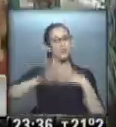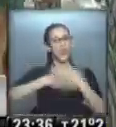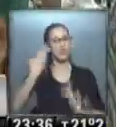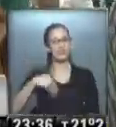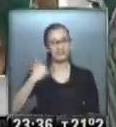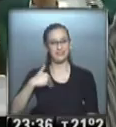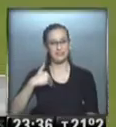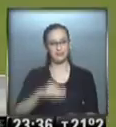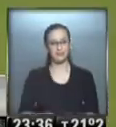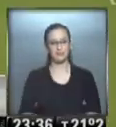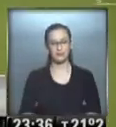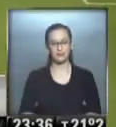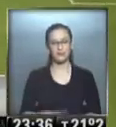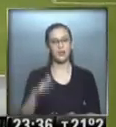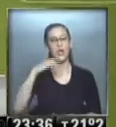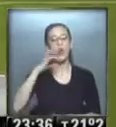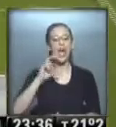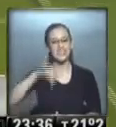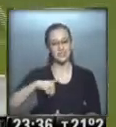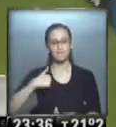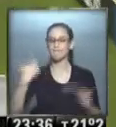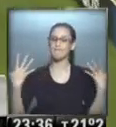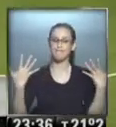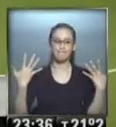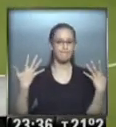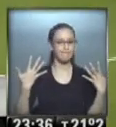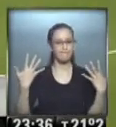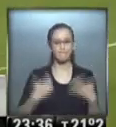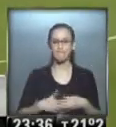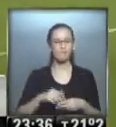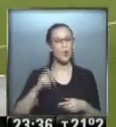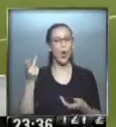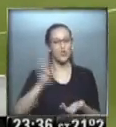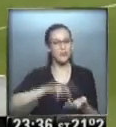después Joaquín Ibáñez decrete las cifras definitivas.